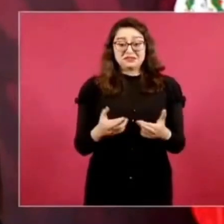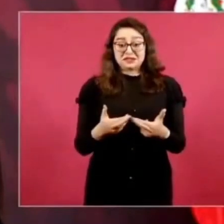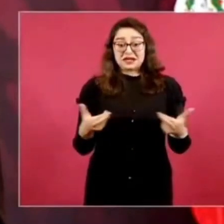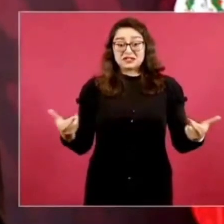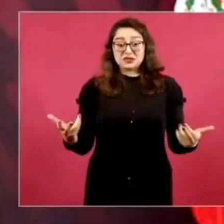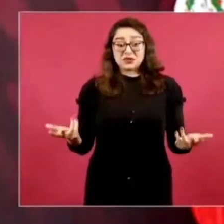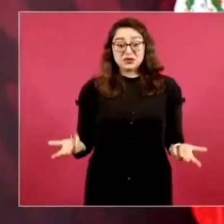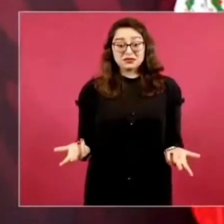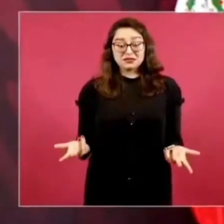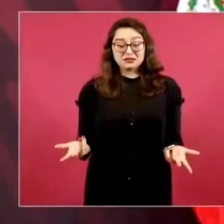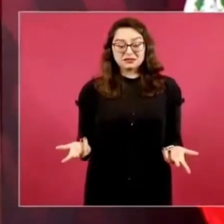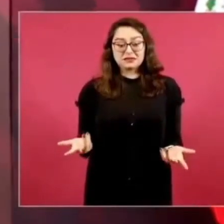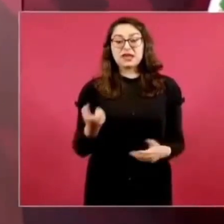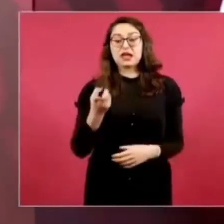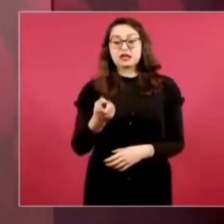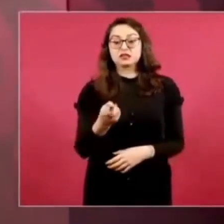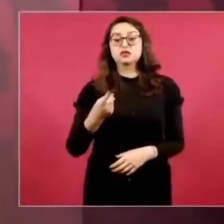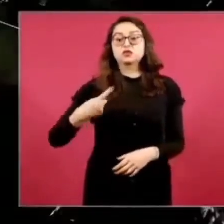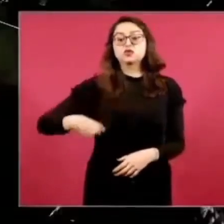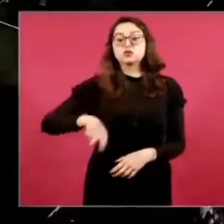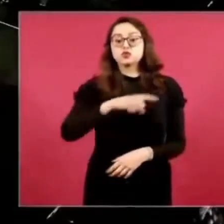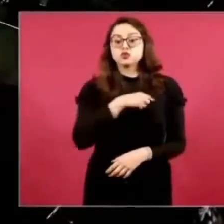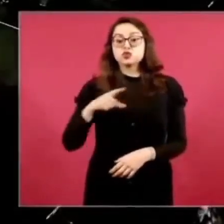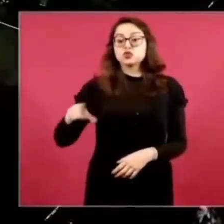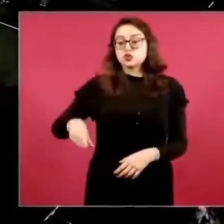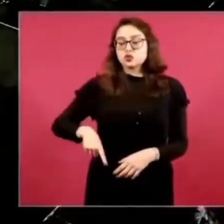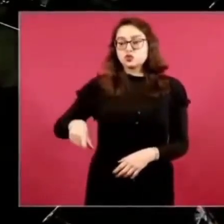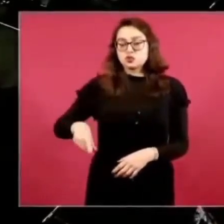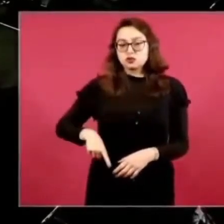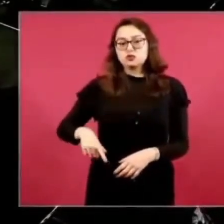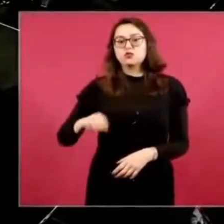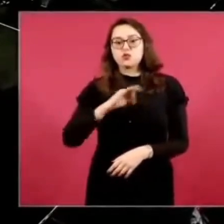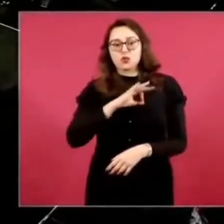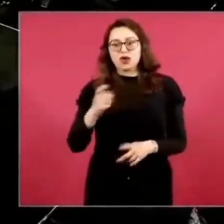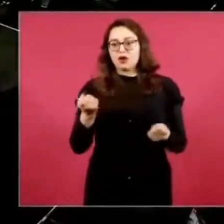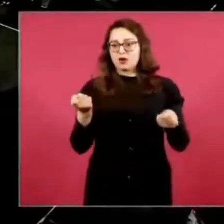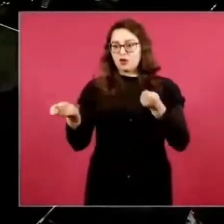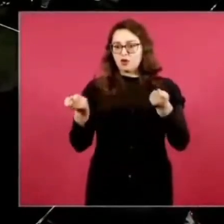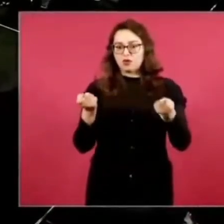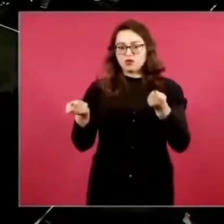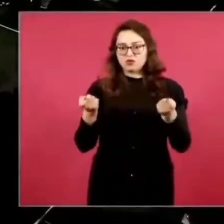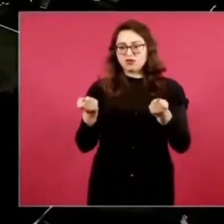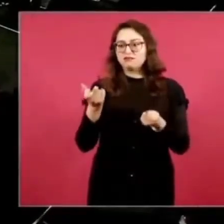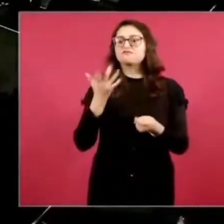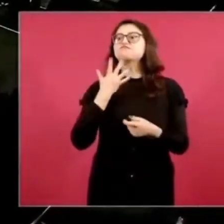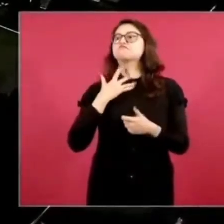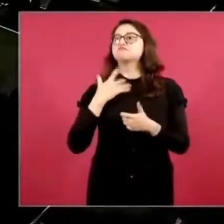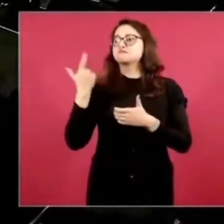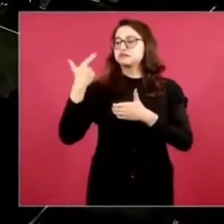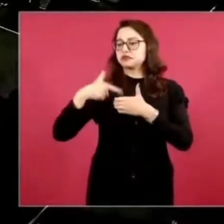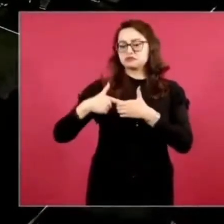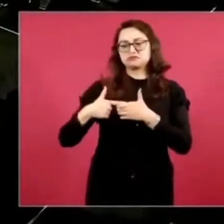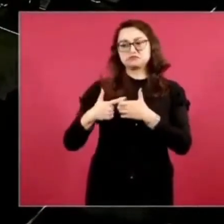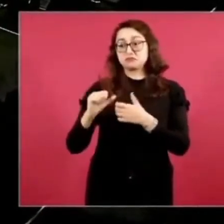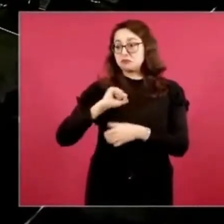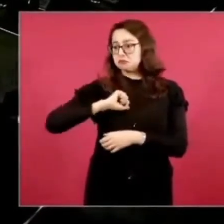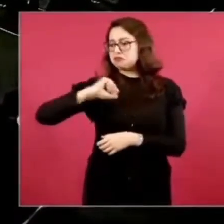Entonces nosotros controlamos en esa crisis el precio de las gasolinas, no subieron,